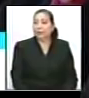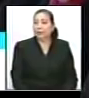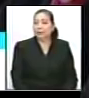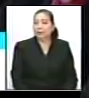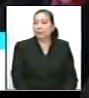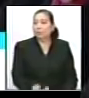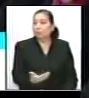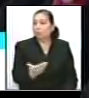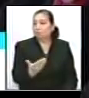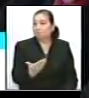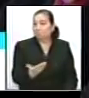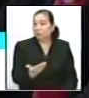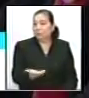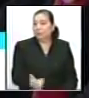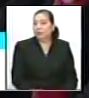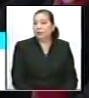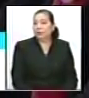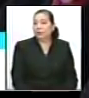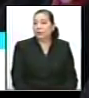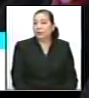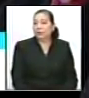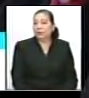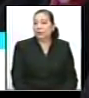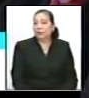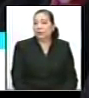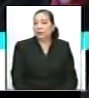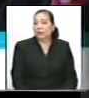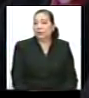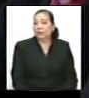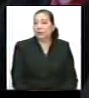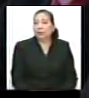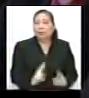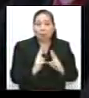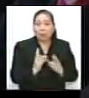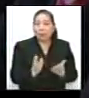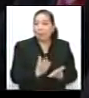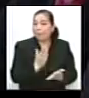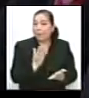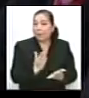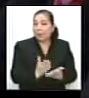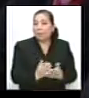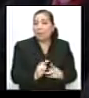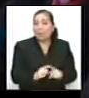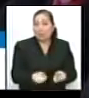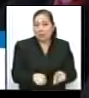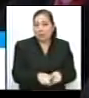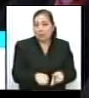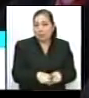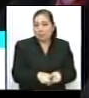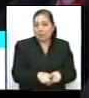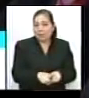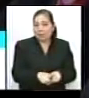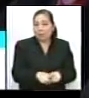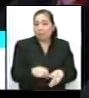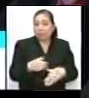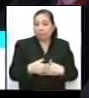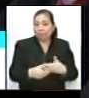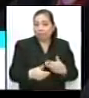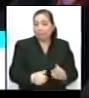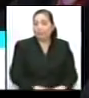pido que no se resuelva este caso, pero también a través del debido